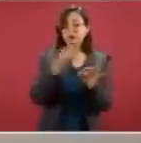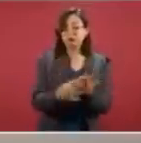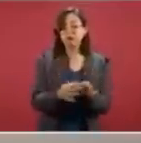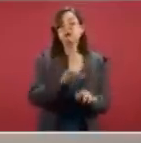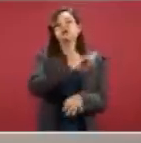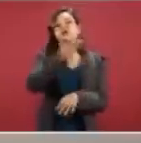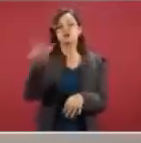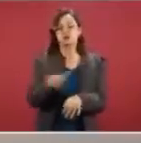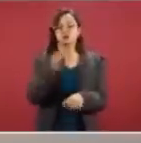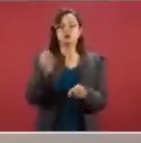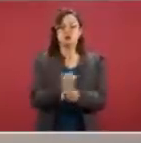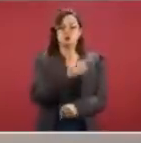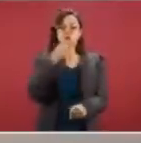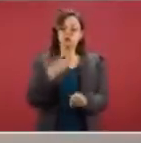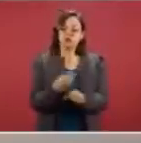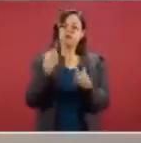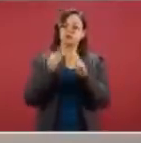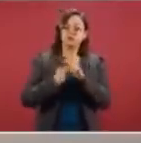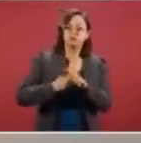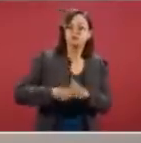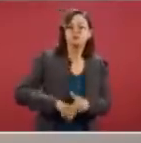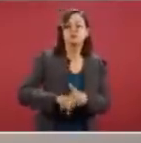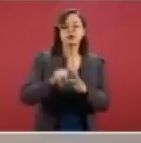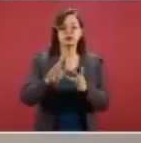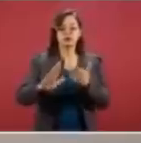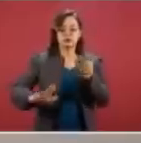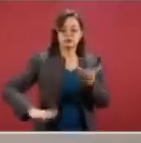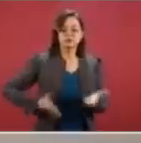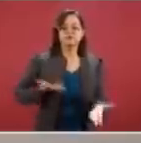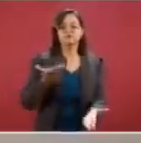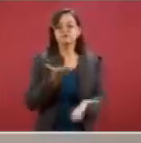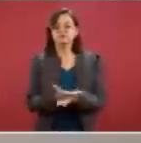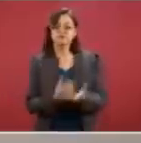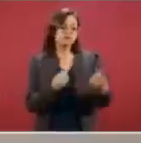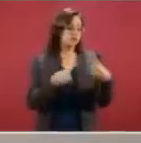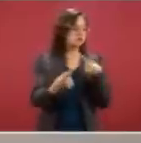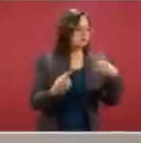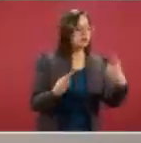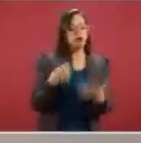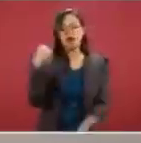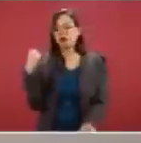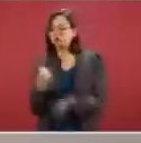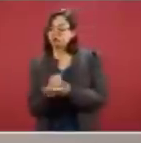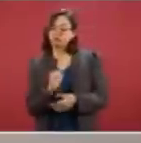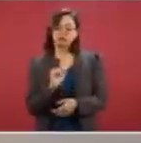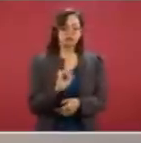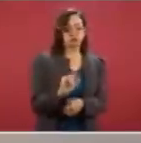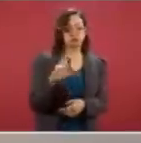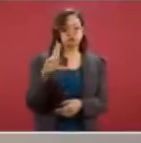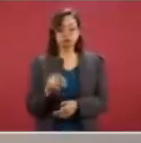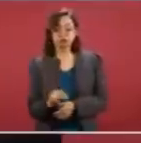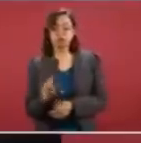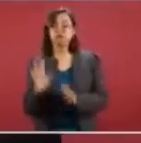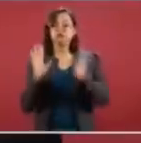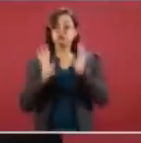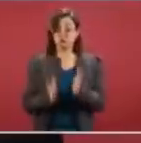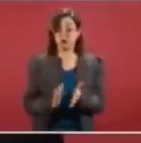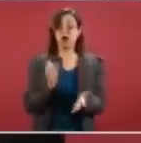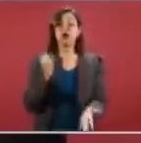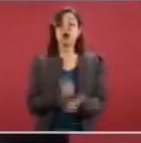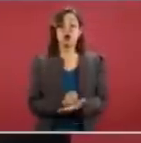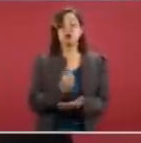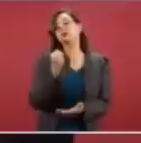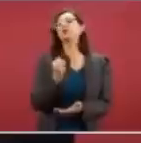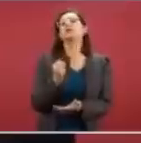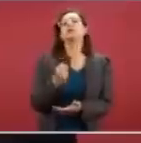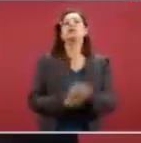oportunidad de llevarlo a esta mecánica, a esta mesa, para que sea aprobado, y una vez que sea aprobado, buscar la licitación